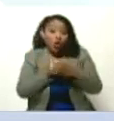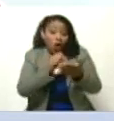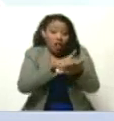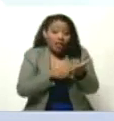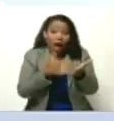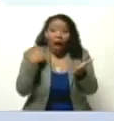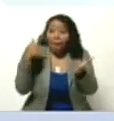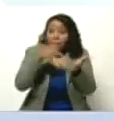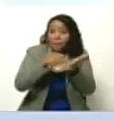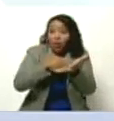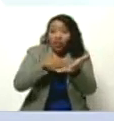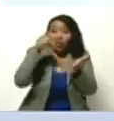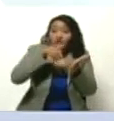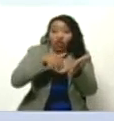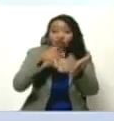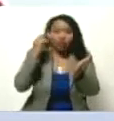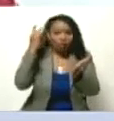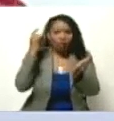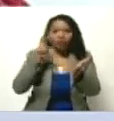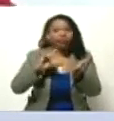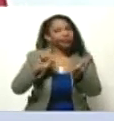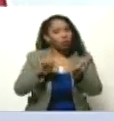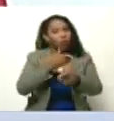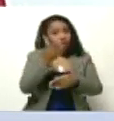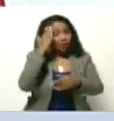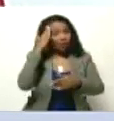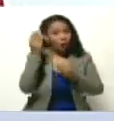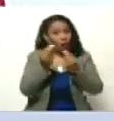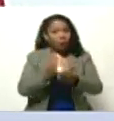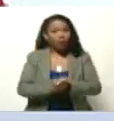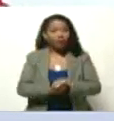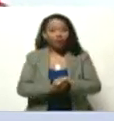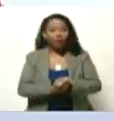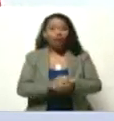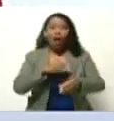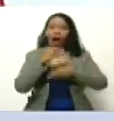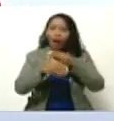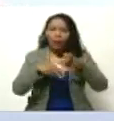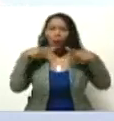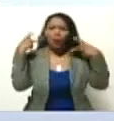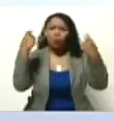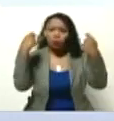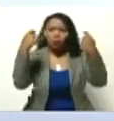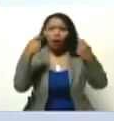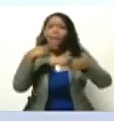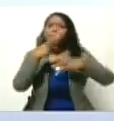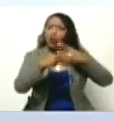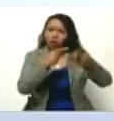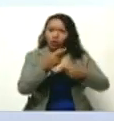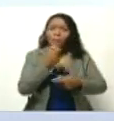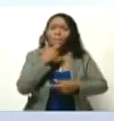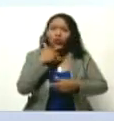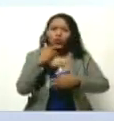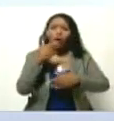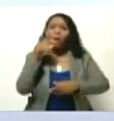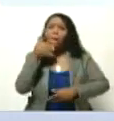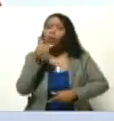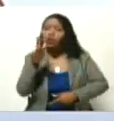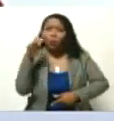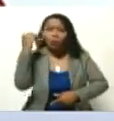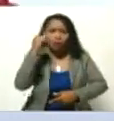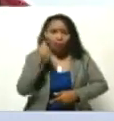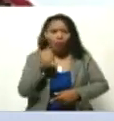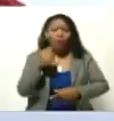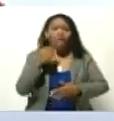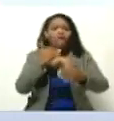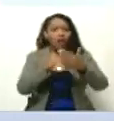promover la participación en el proceso. Hagamos una promoción del proceso tan hermoso que vamos a hacer el sábado. Vayan